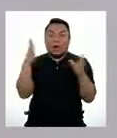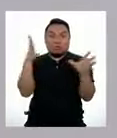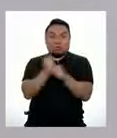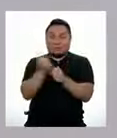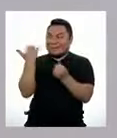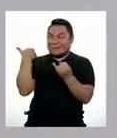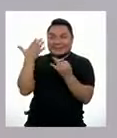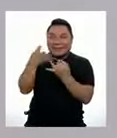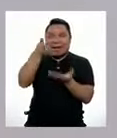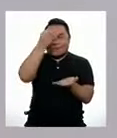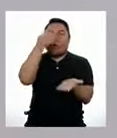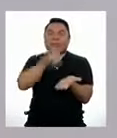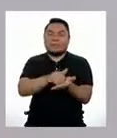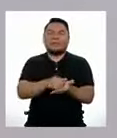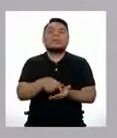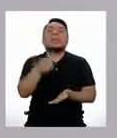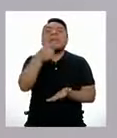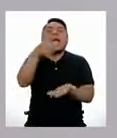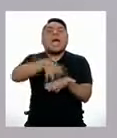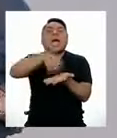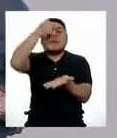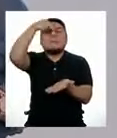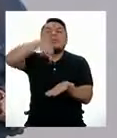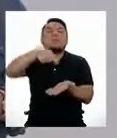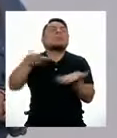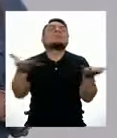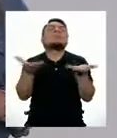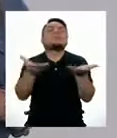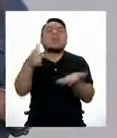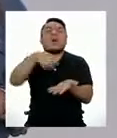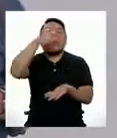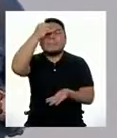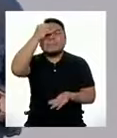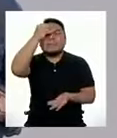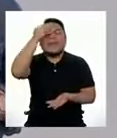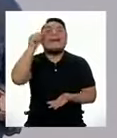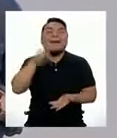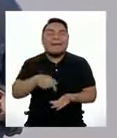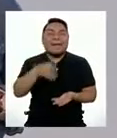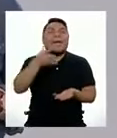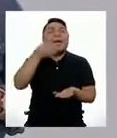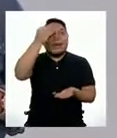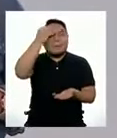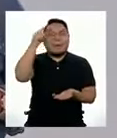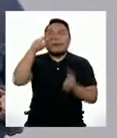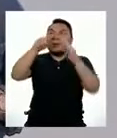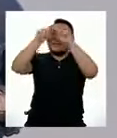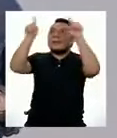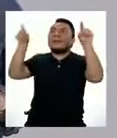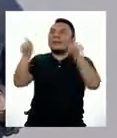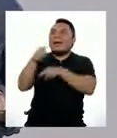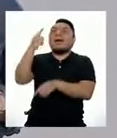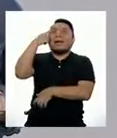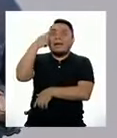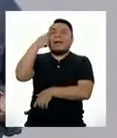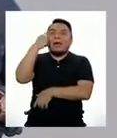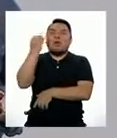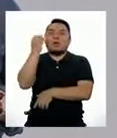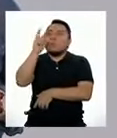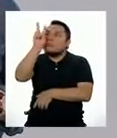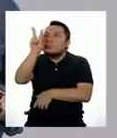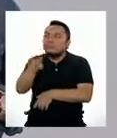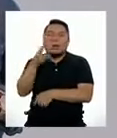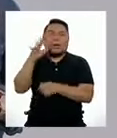hasta este momento. ¿Qué estamos aprendiendo hoy? Estamos aprendiendo a leer y analizar gráficos estadísticos sobre